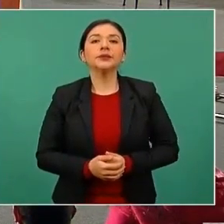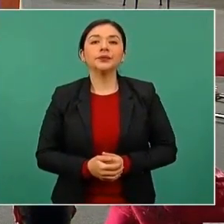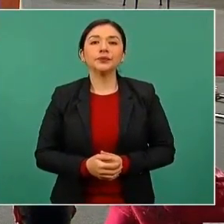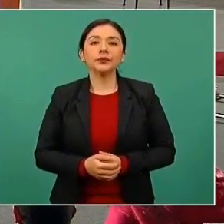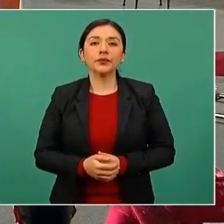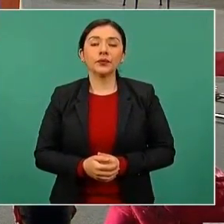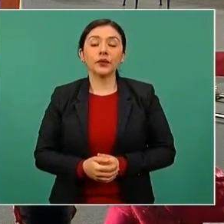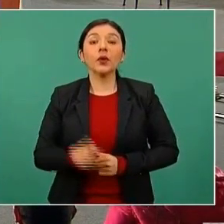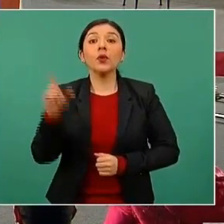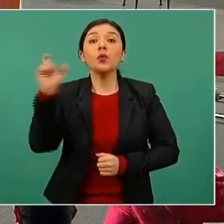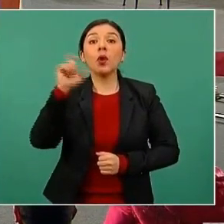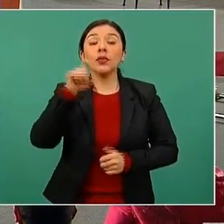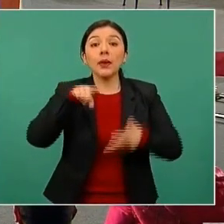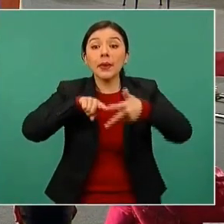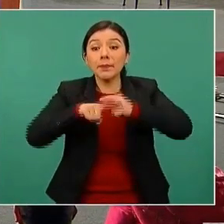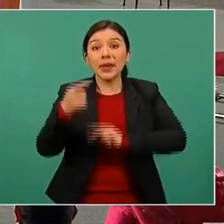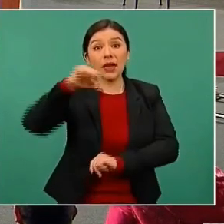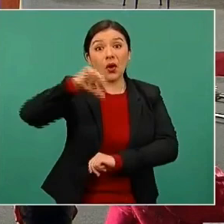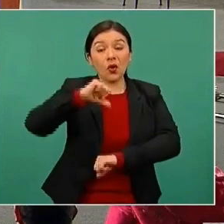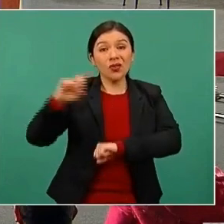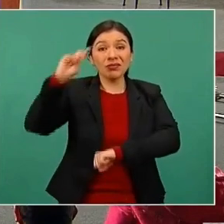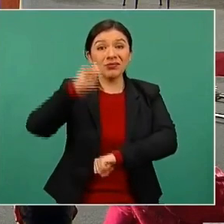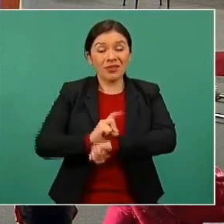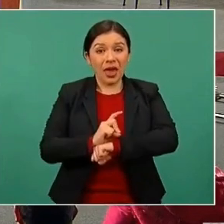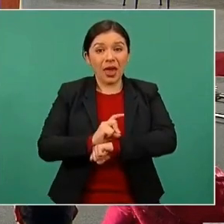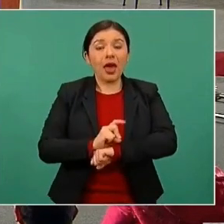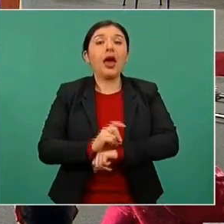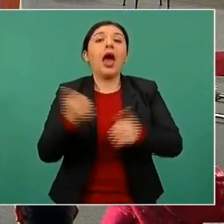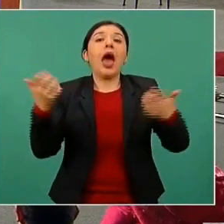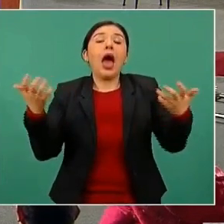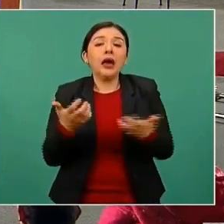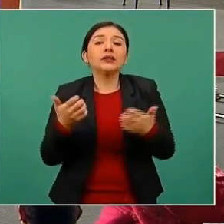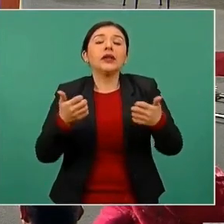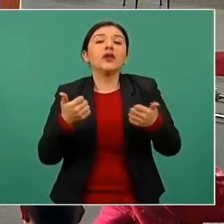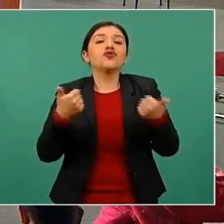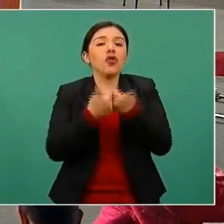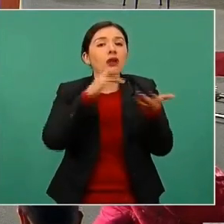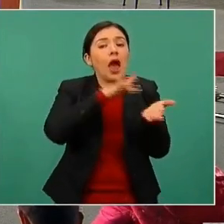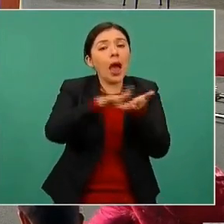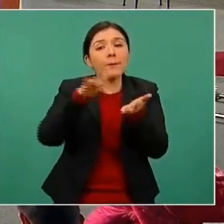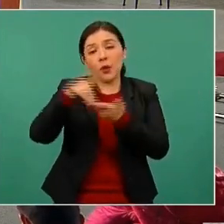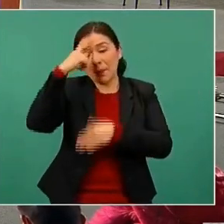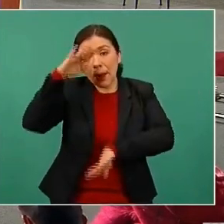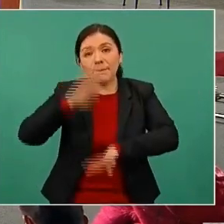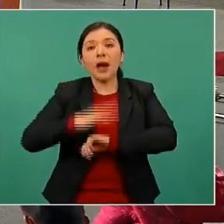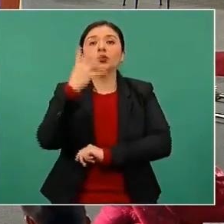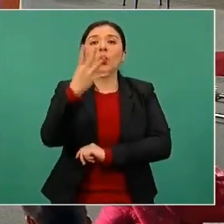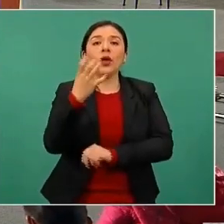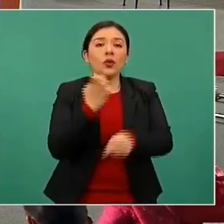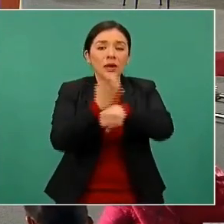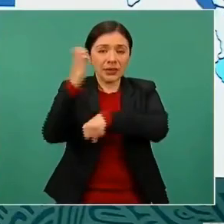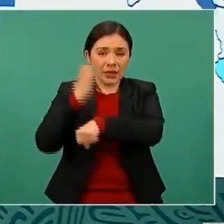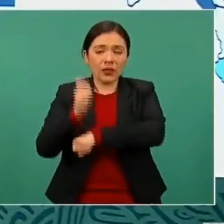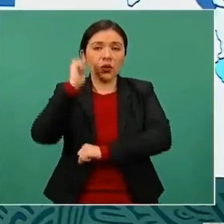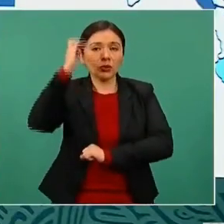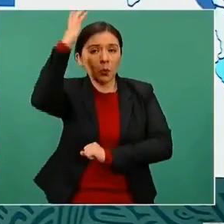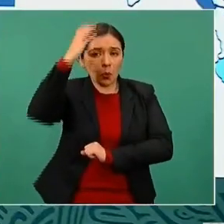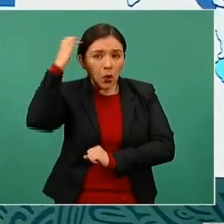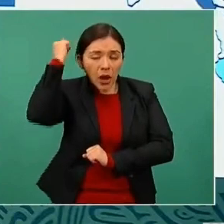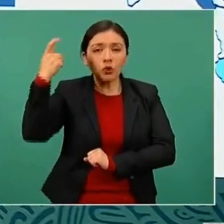a partir del día de hoy se proporcionará apoyo para cuatro estados es morelos puebla tlaxcala